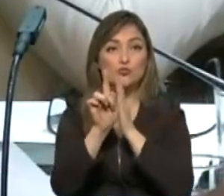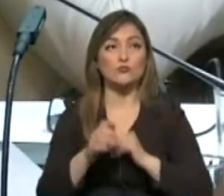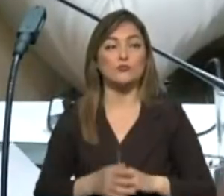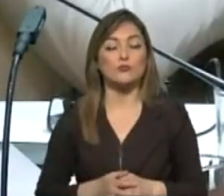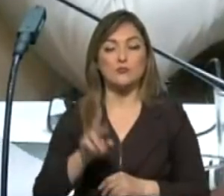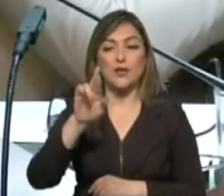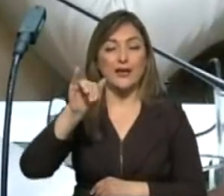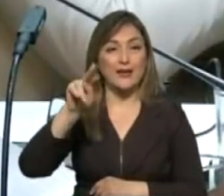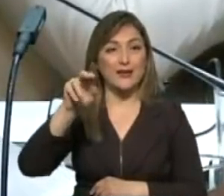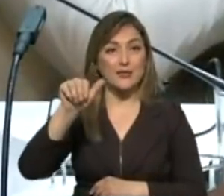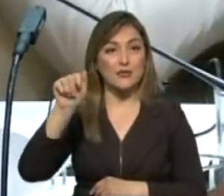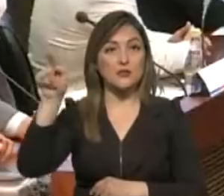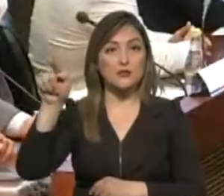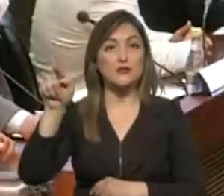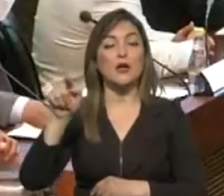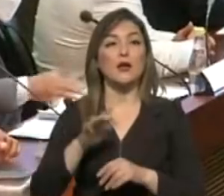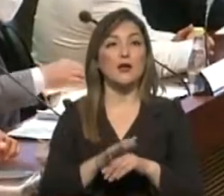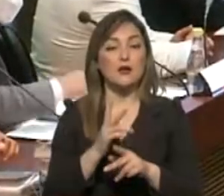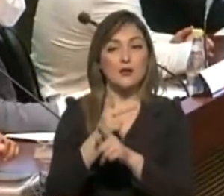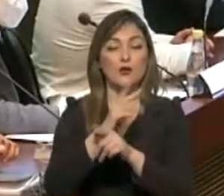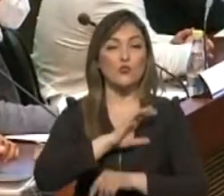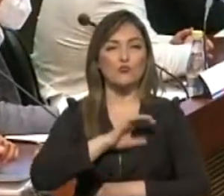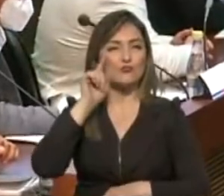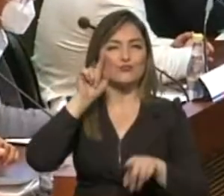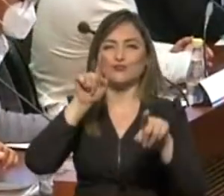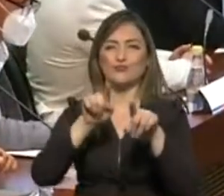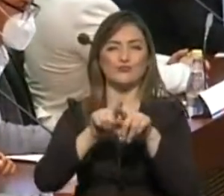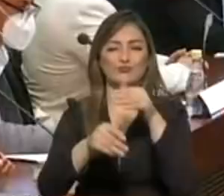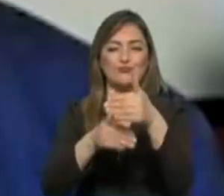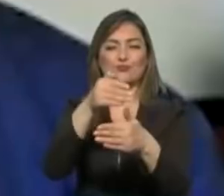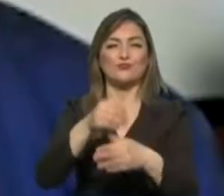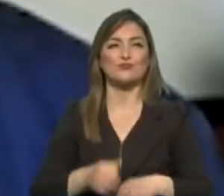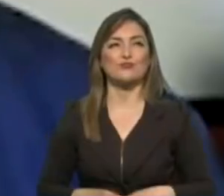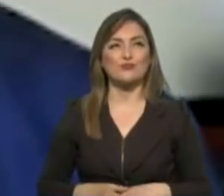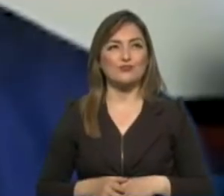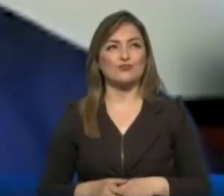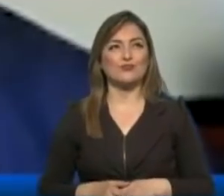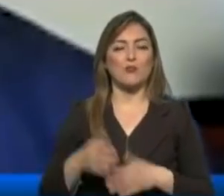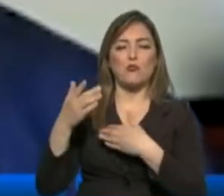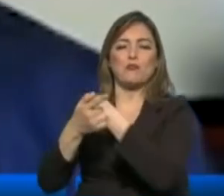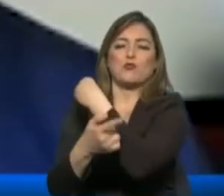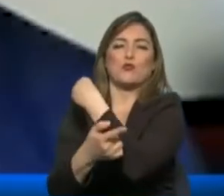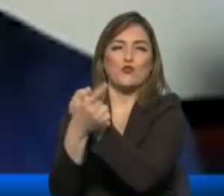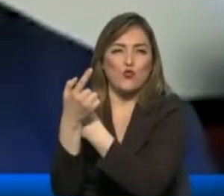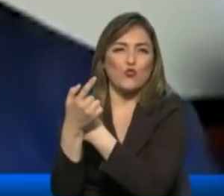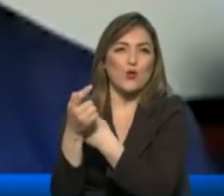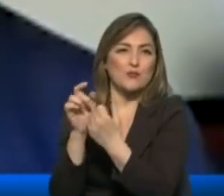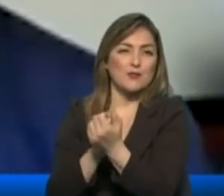Reina, desde el Consejo Metropolitano, dice que no está de acuerdo con estos procesos. Una sanción política puede ser